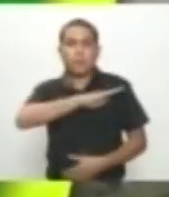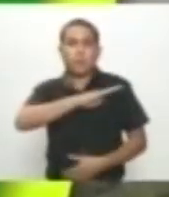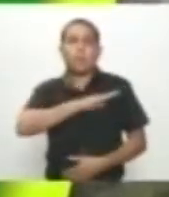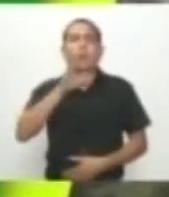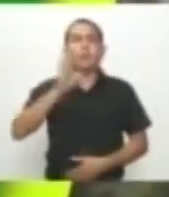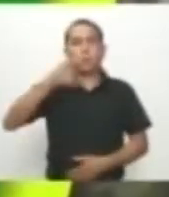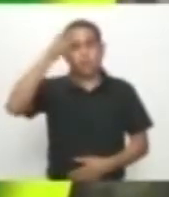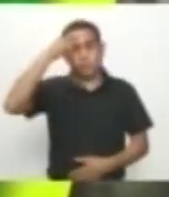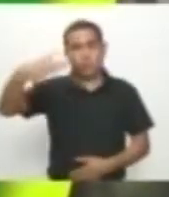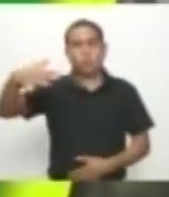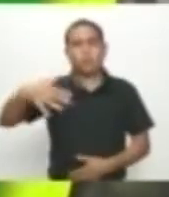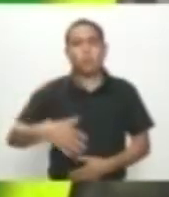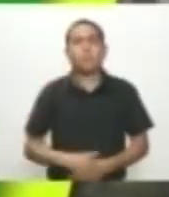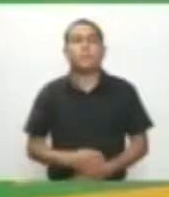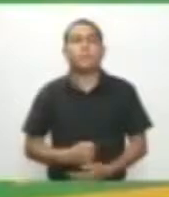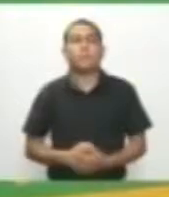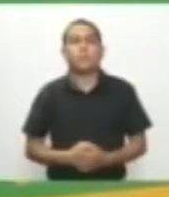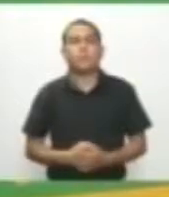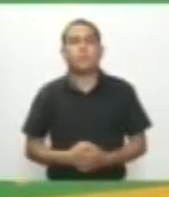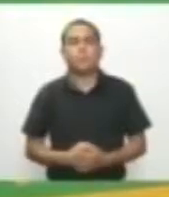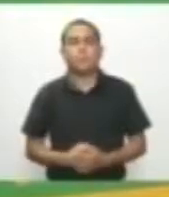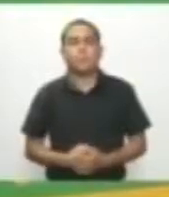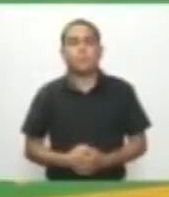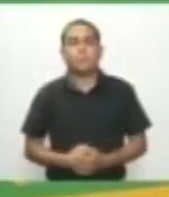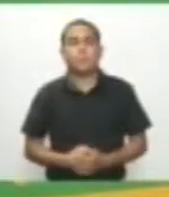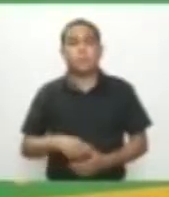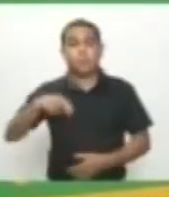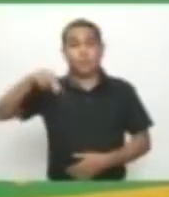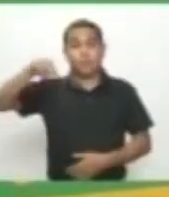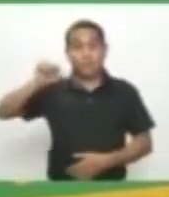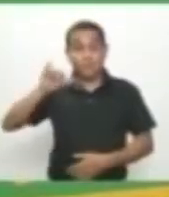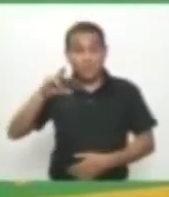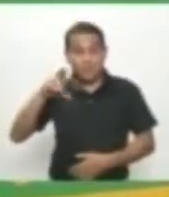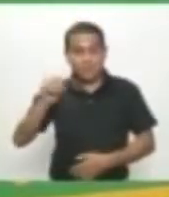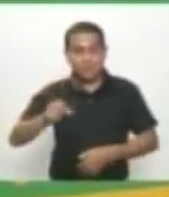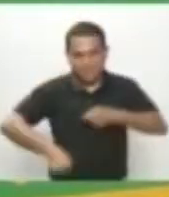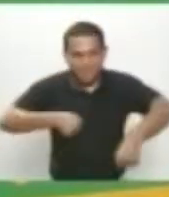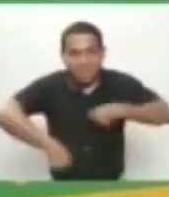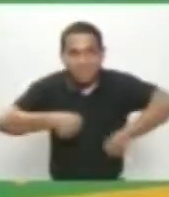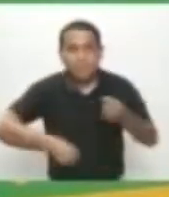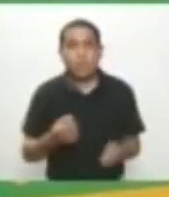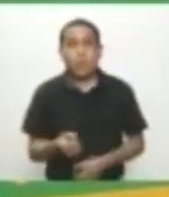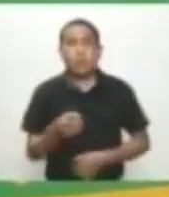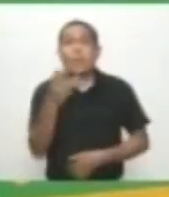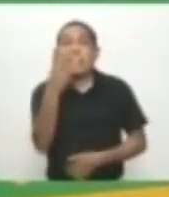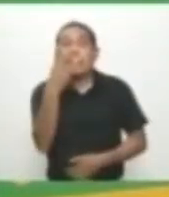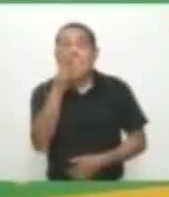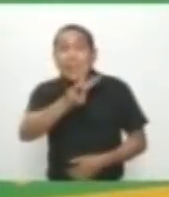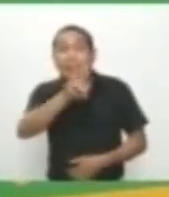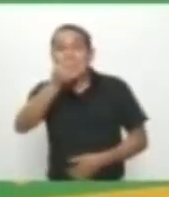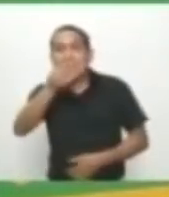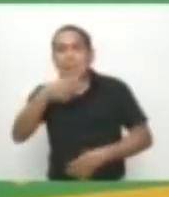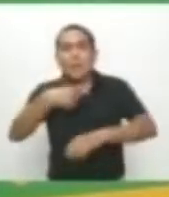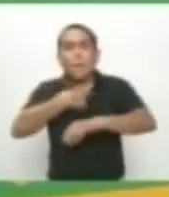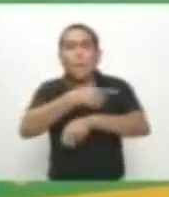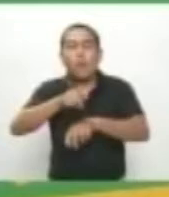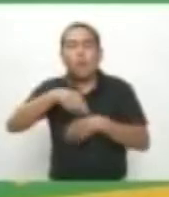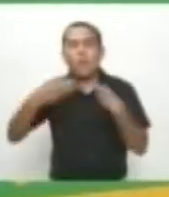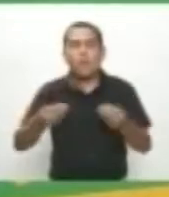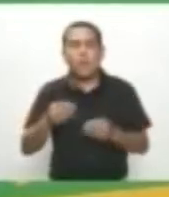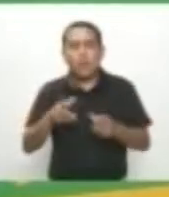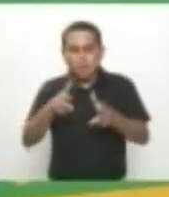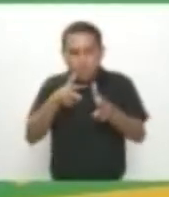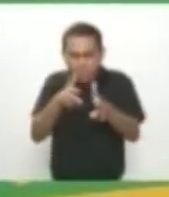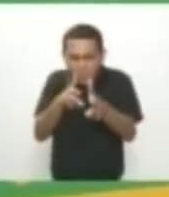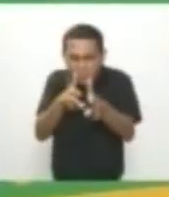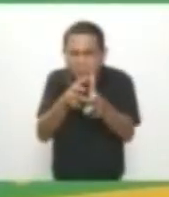de Cartagena. Nairo Quintana quedó a 31 segundos del líder Dumoulin, quien tuvo problemas hoy estomacales